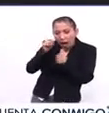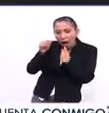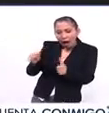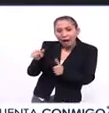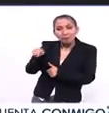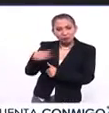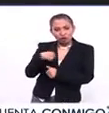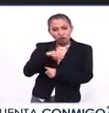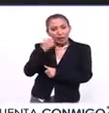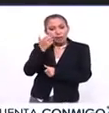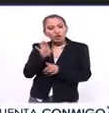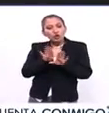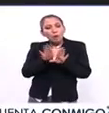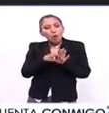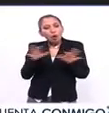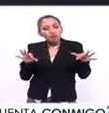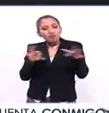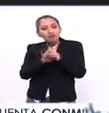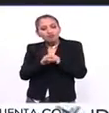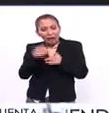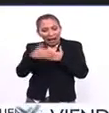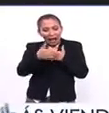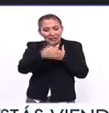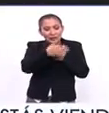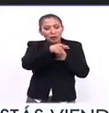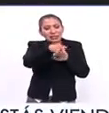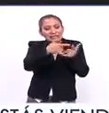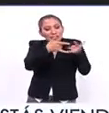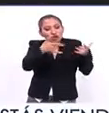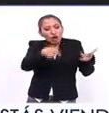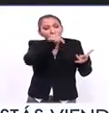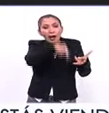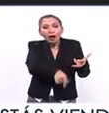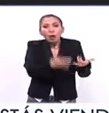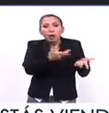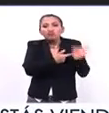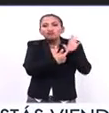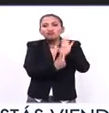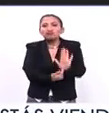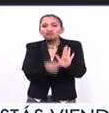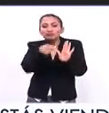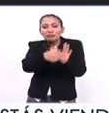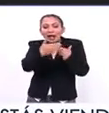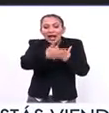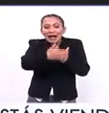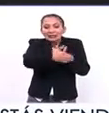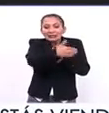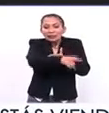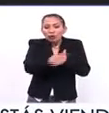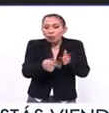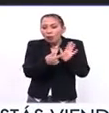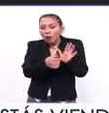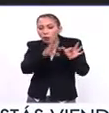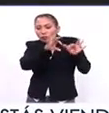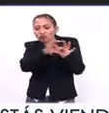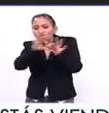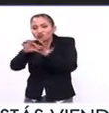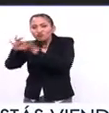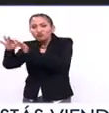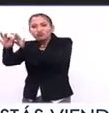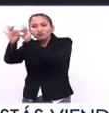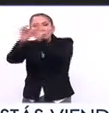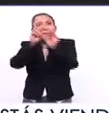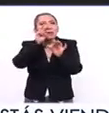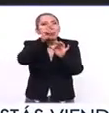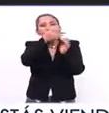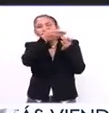porque lo que quisimos fue poner en diálogo el archivo, es quien cuenta la historia, entonces es ese archivo el que nos lleva, es como el hilo conductor